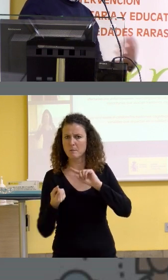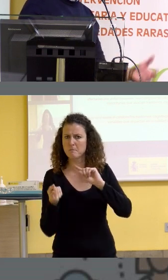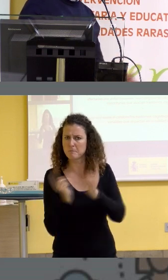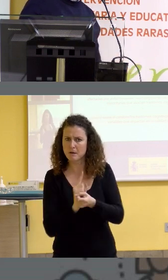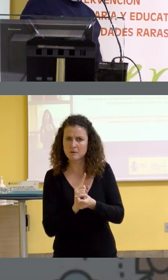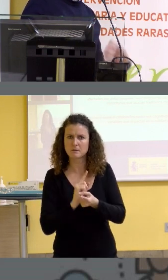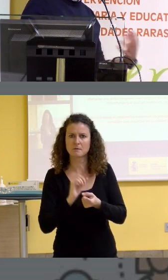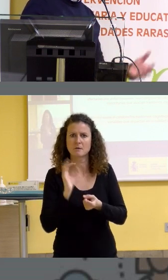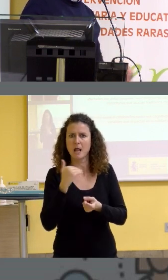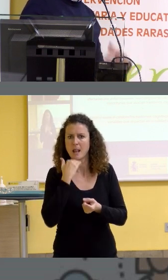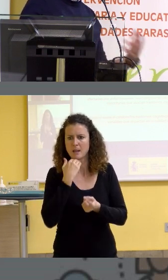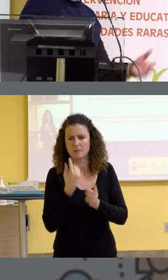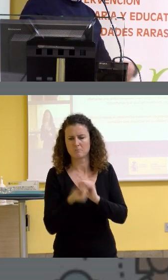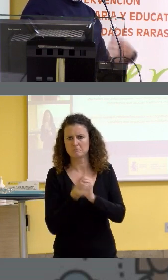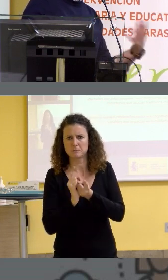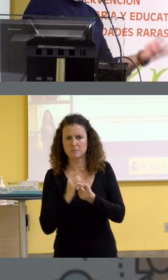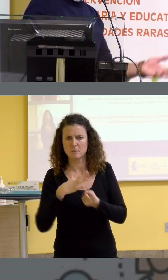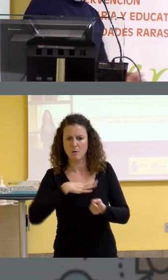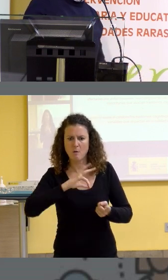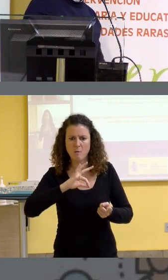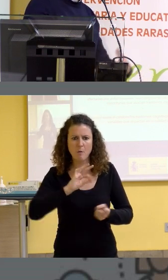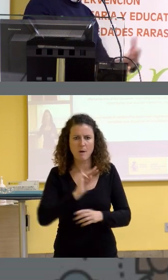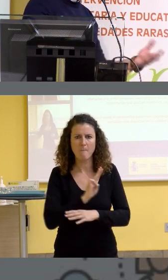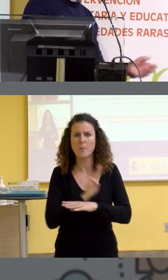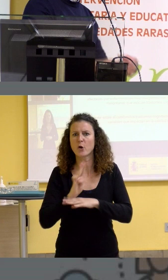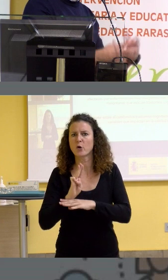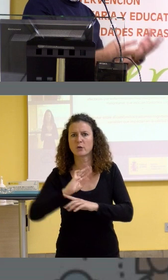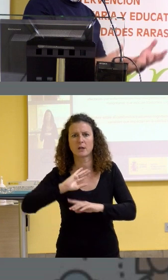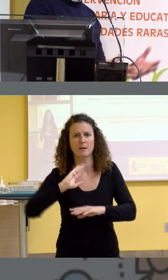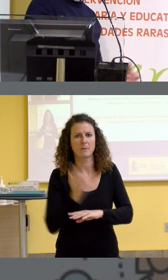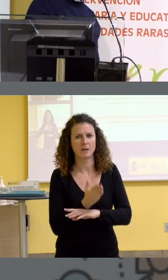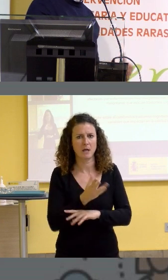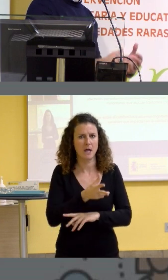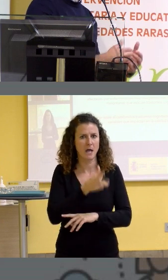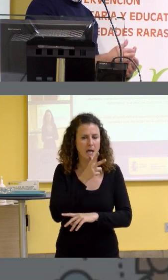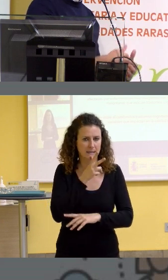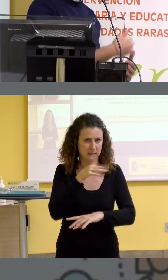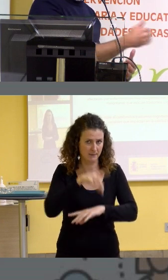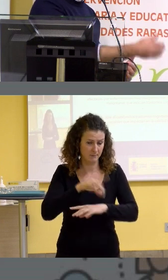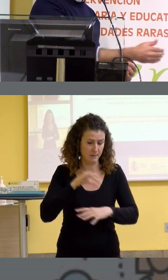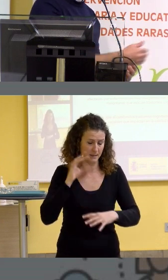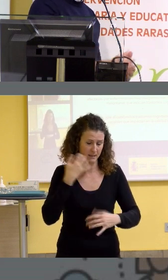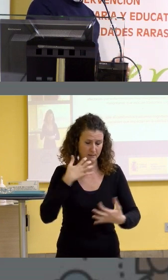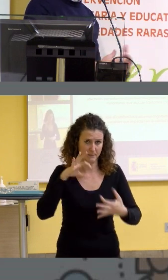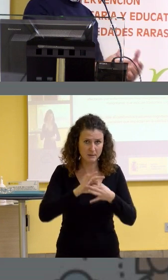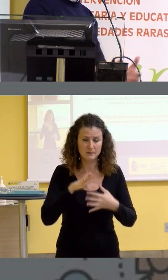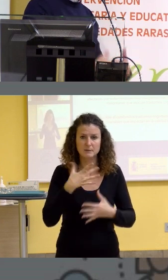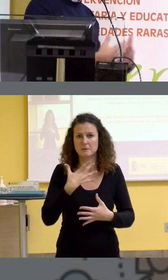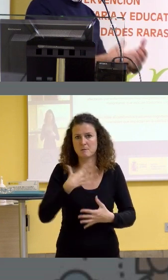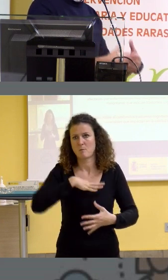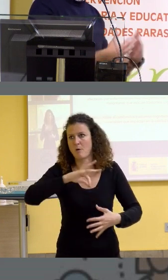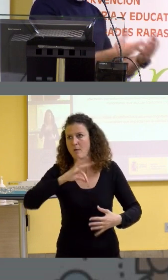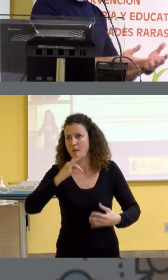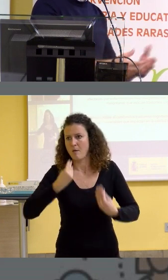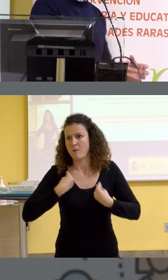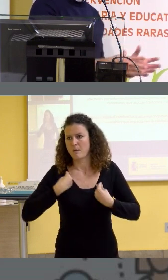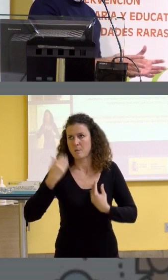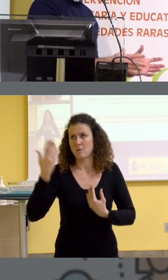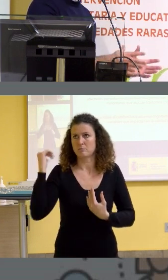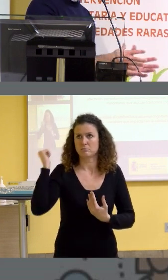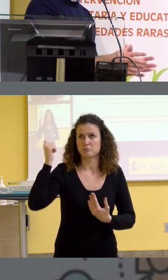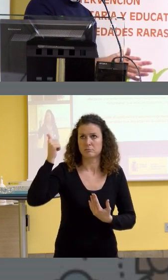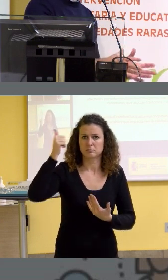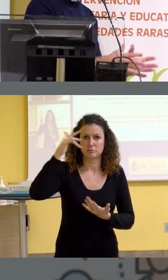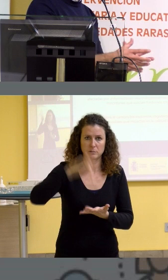que va a causar la expresión anormal de una proteína, en este caso la huntingtina, y eso va a dar lugar en algún momento de mi vida que empiece a desarrollar